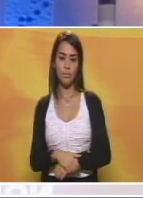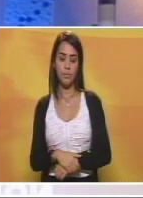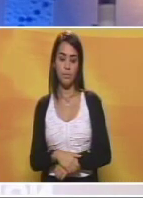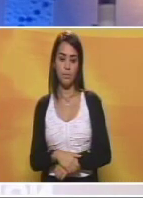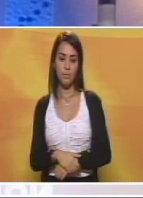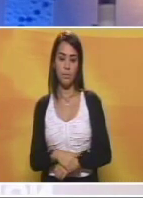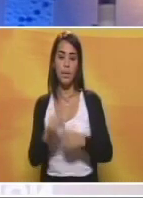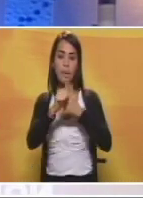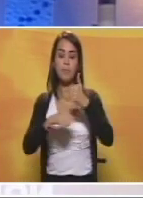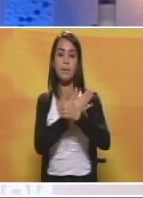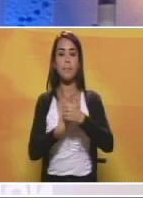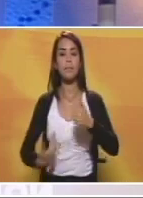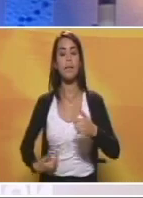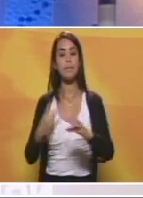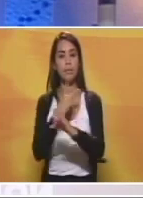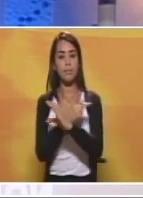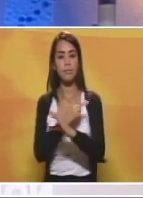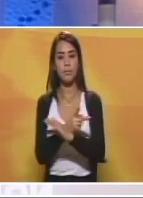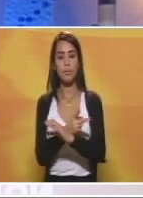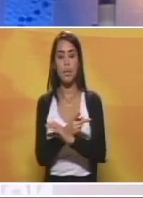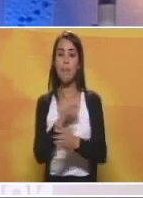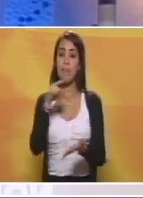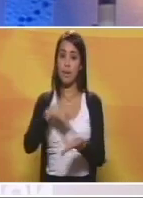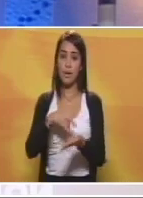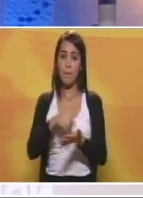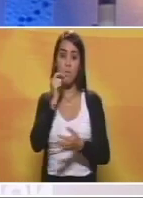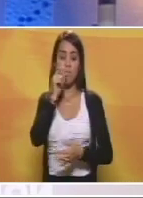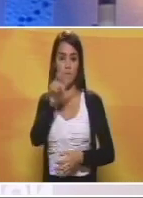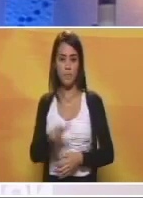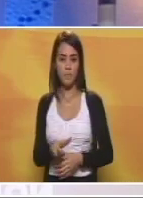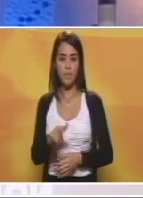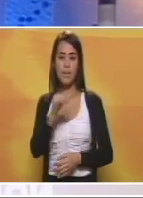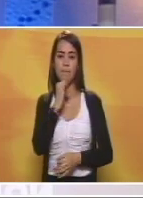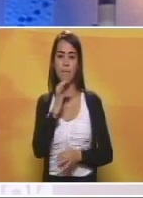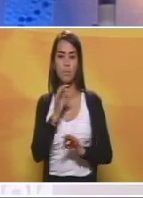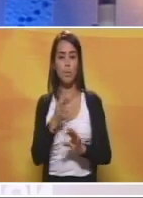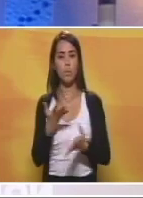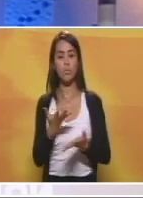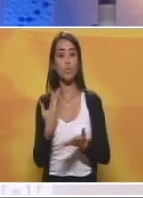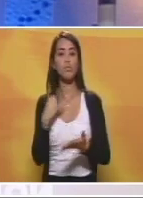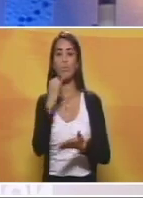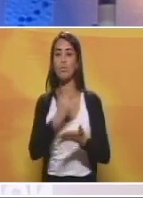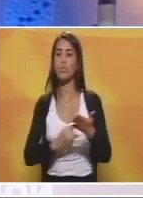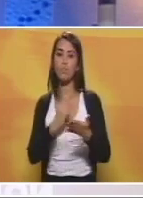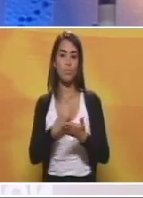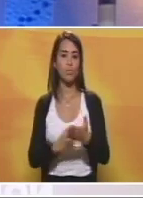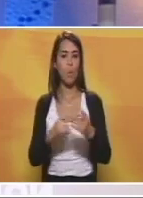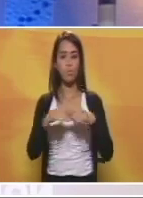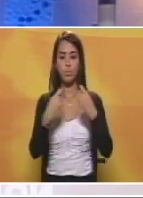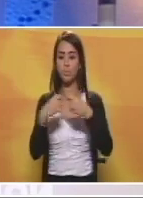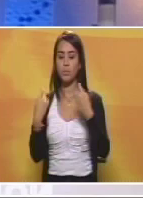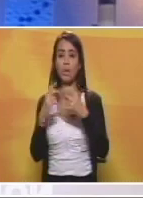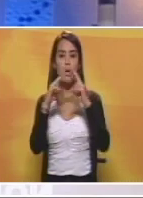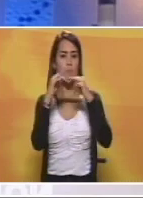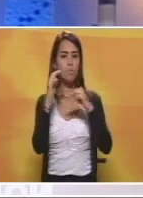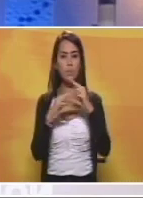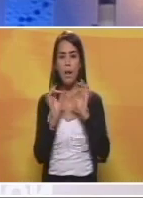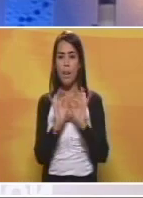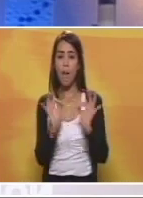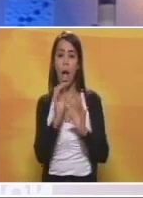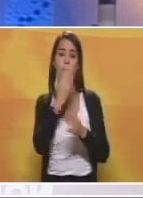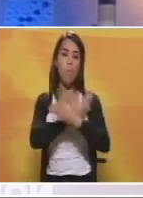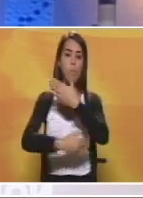el vicepresidente de protección civil en el estado carabobo jacobo vidarte informó que no se registraron daños estructurales ni personas lesionadas